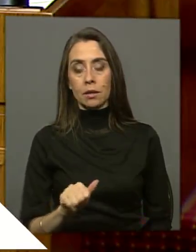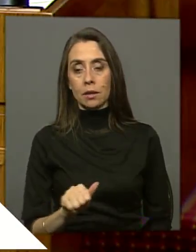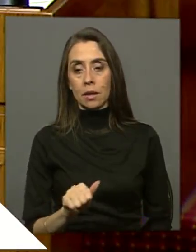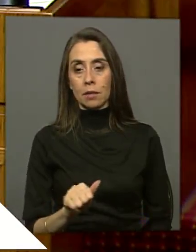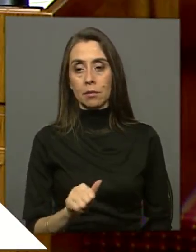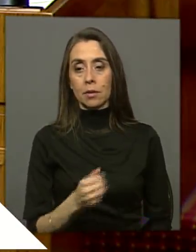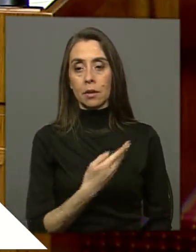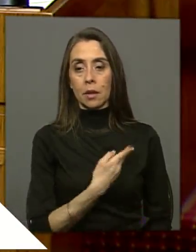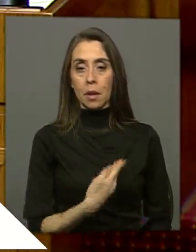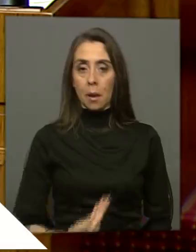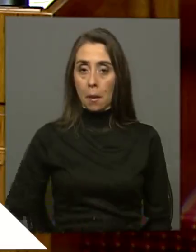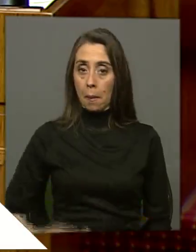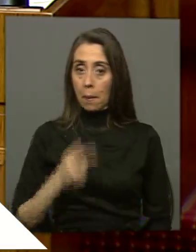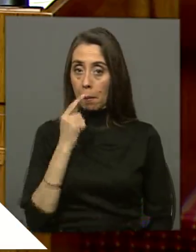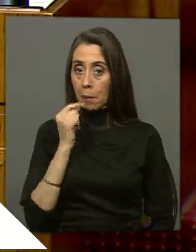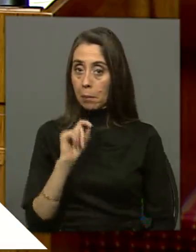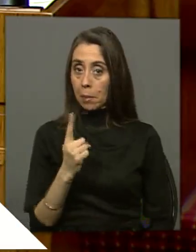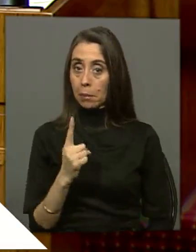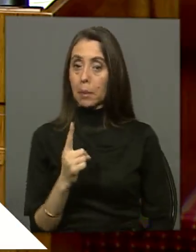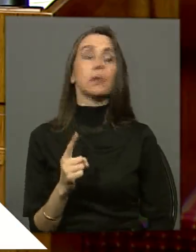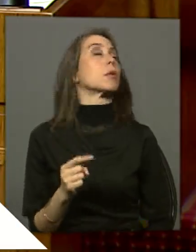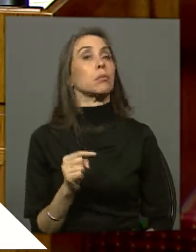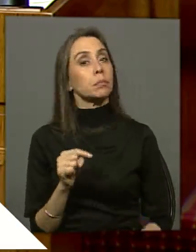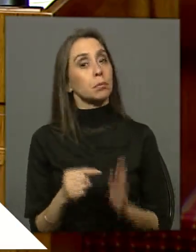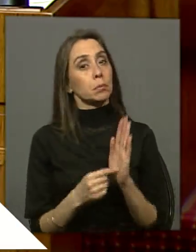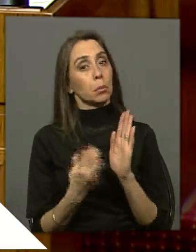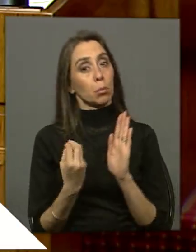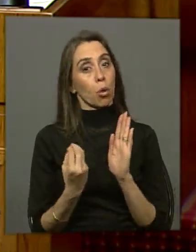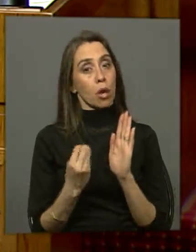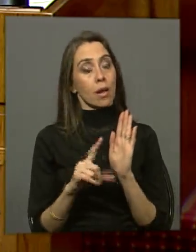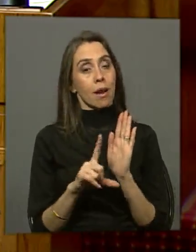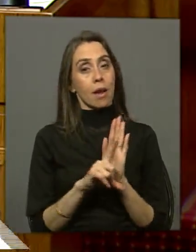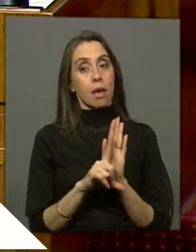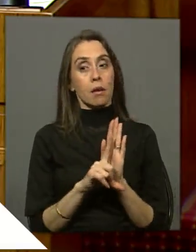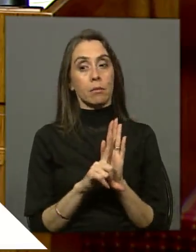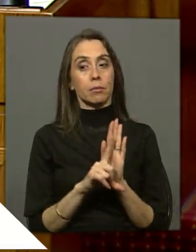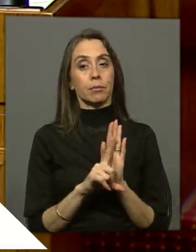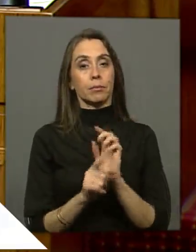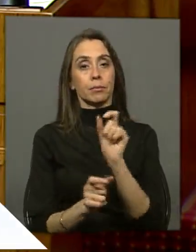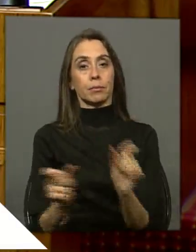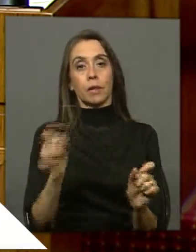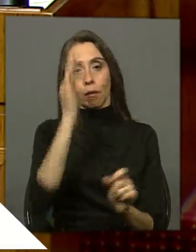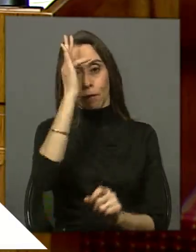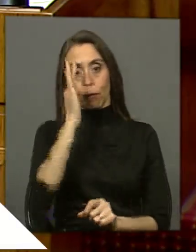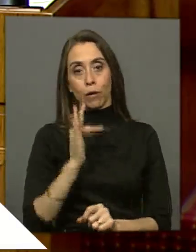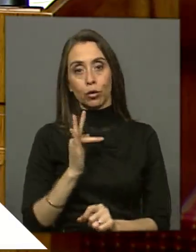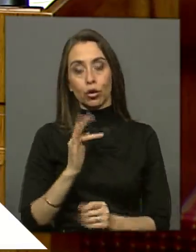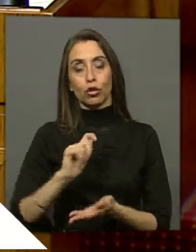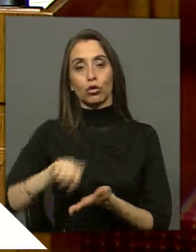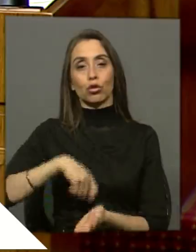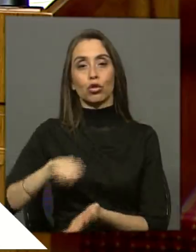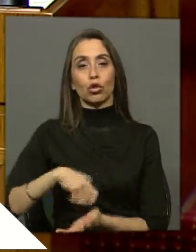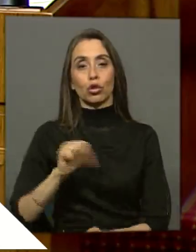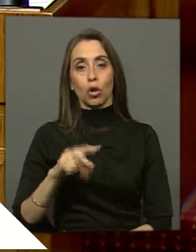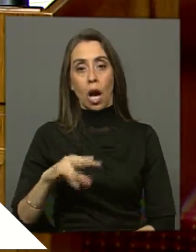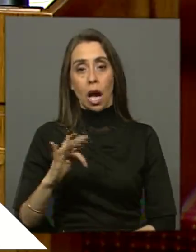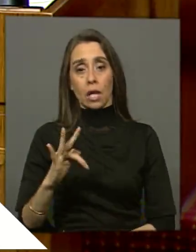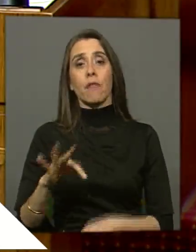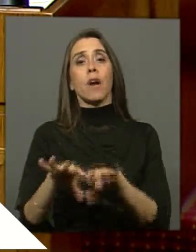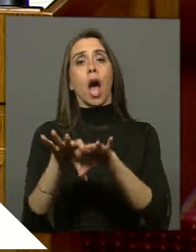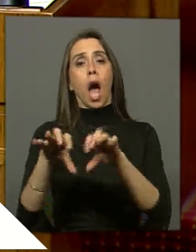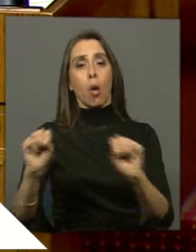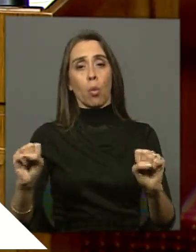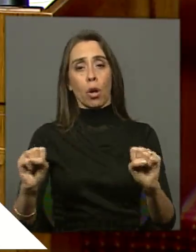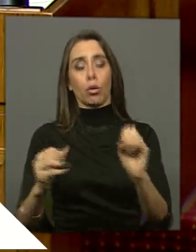Presidente, en primer lugar, esta es una muy buena ley en el entendido de que los funcionarios de la ANEFA están con testes con el